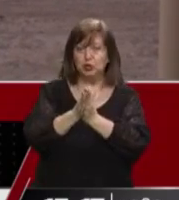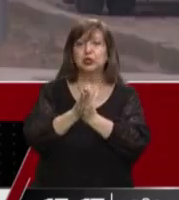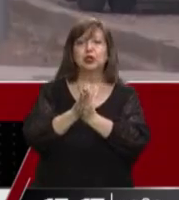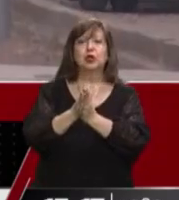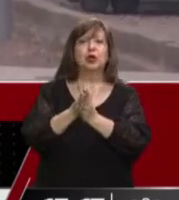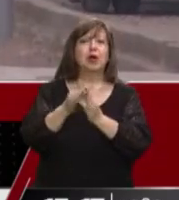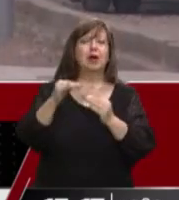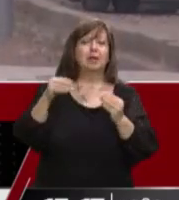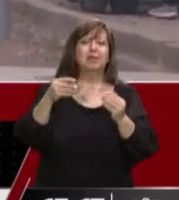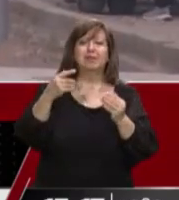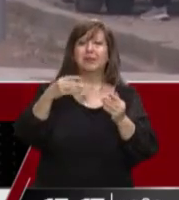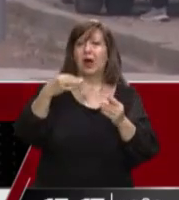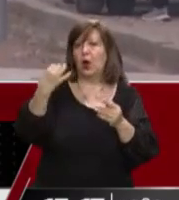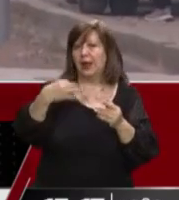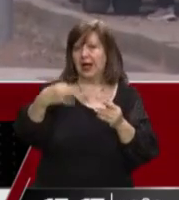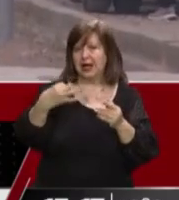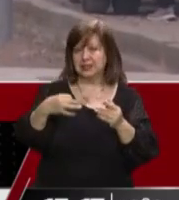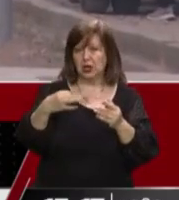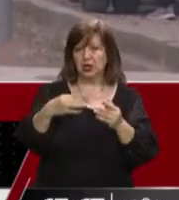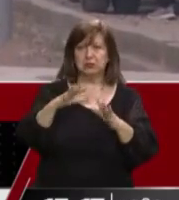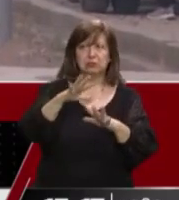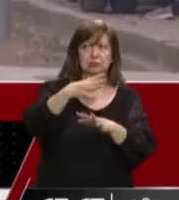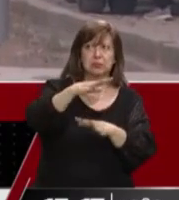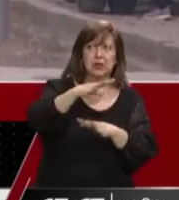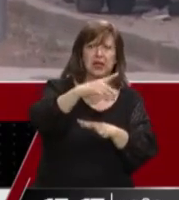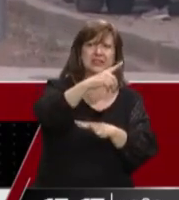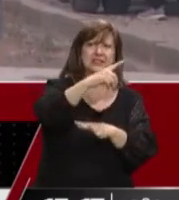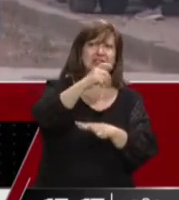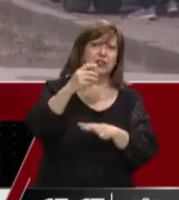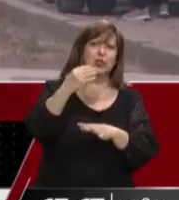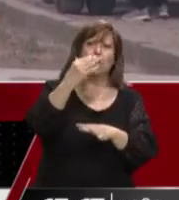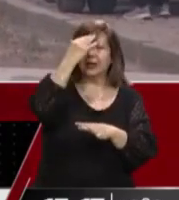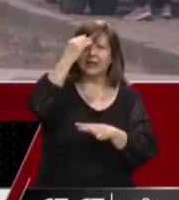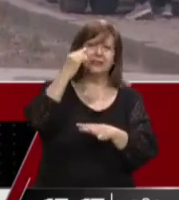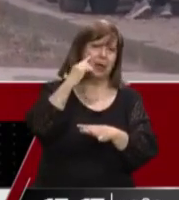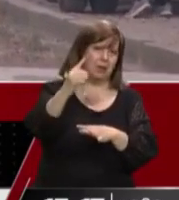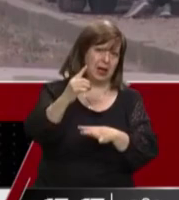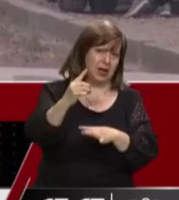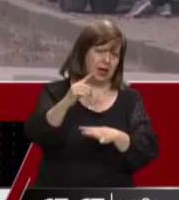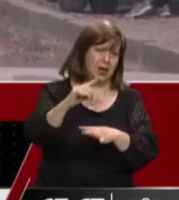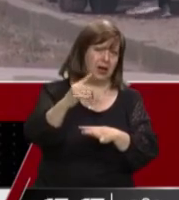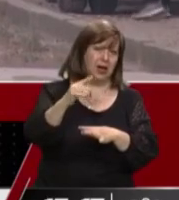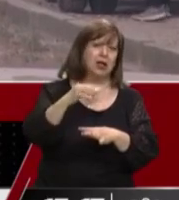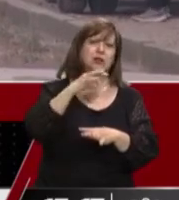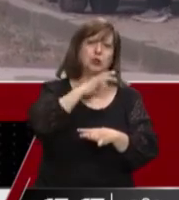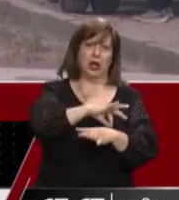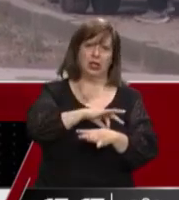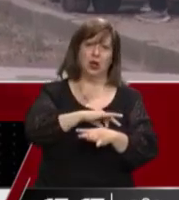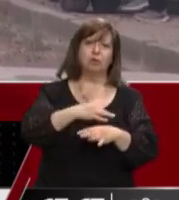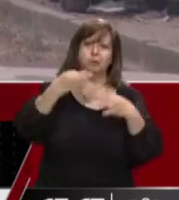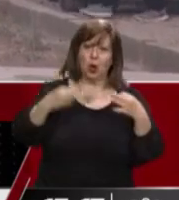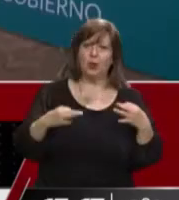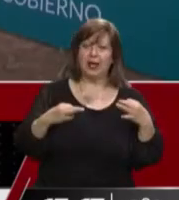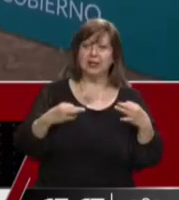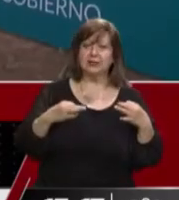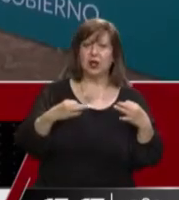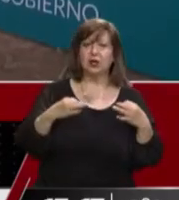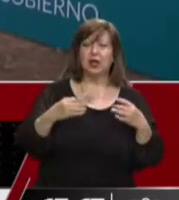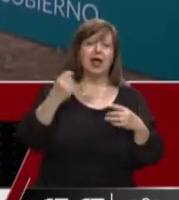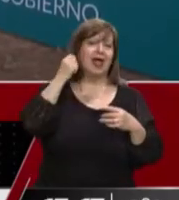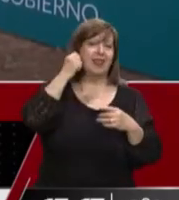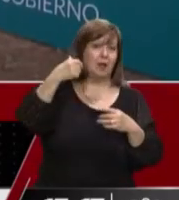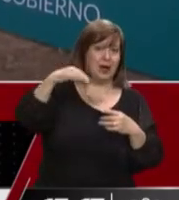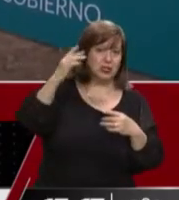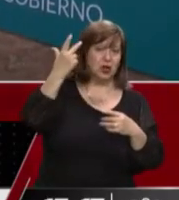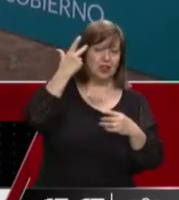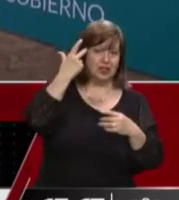que el salario mínimo vital y móvil en este momento está aproximadamente en 115 mil pesos. Hay que ser mayor de 18 años y